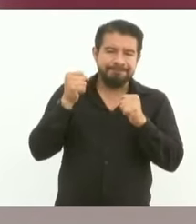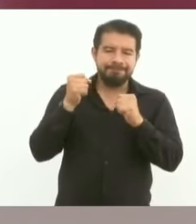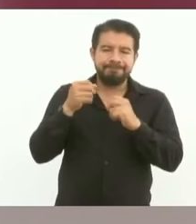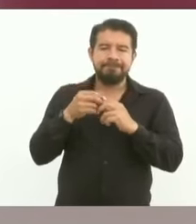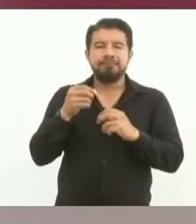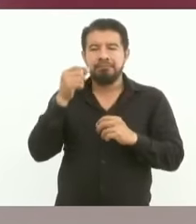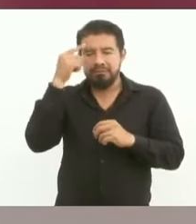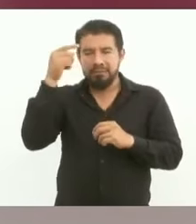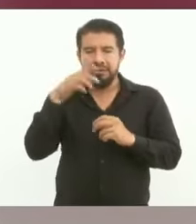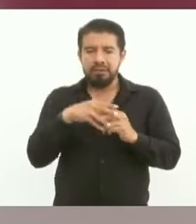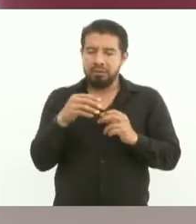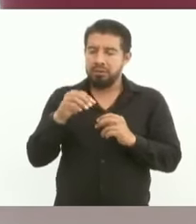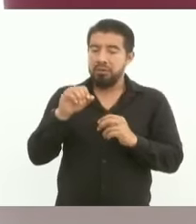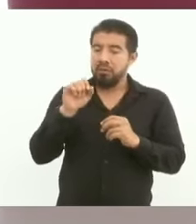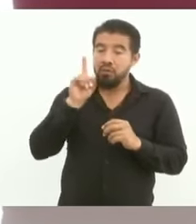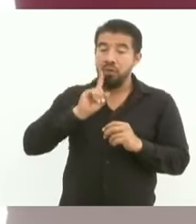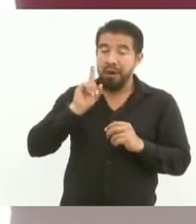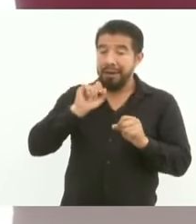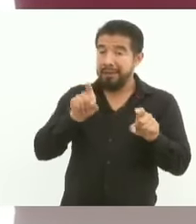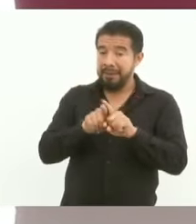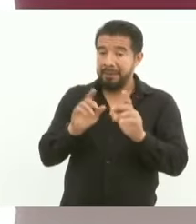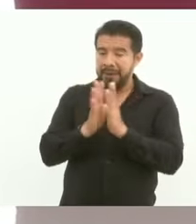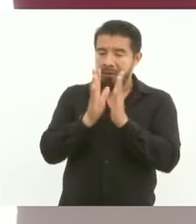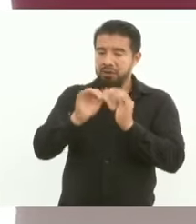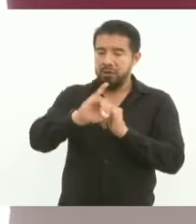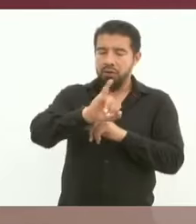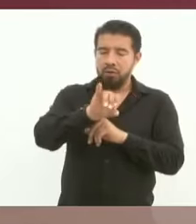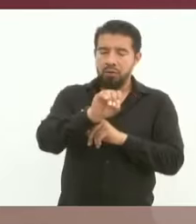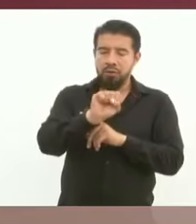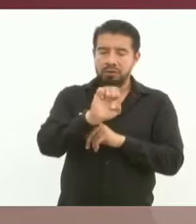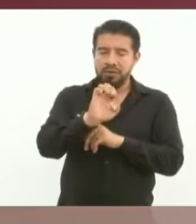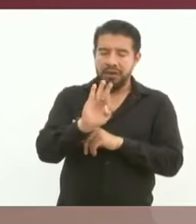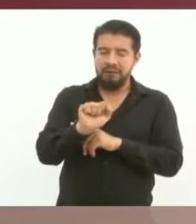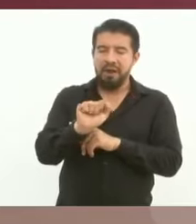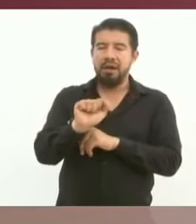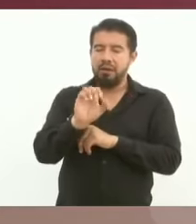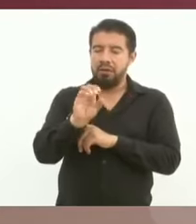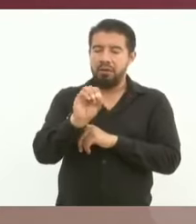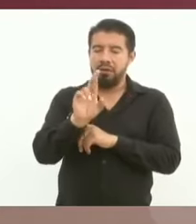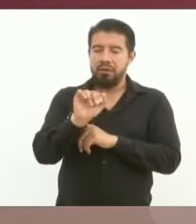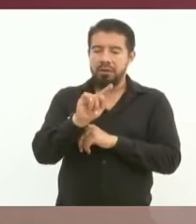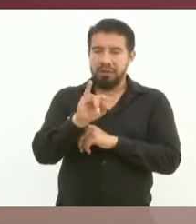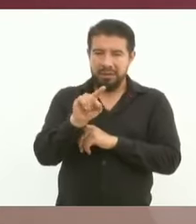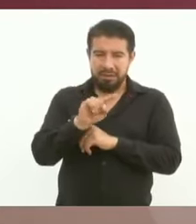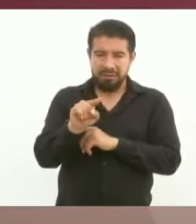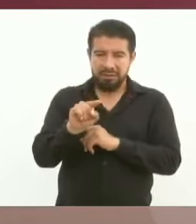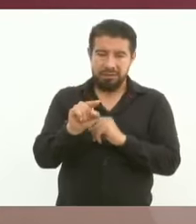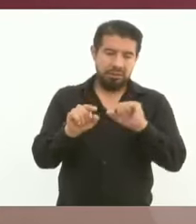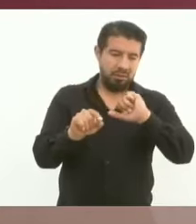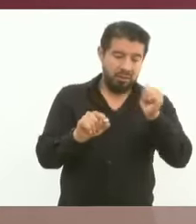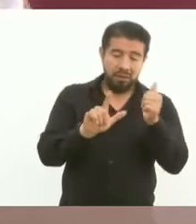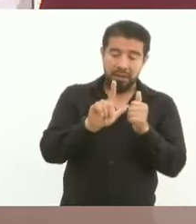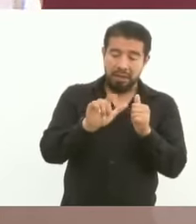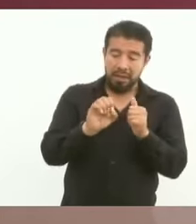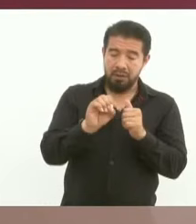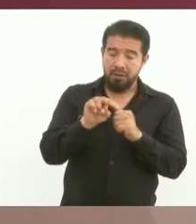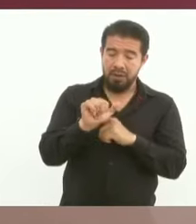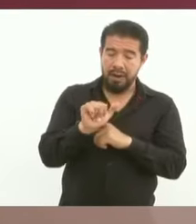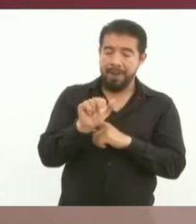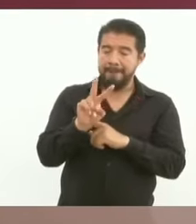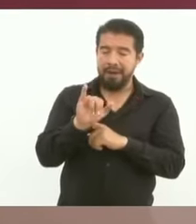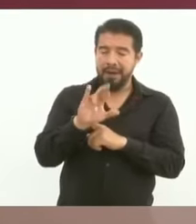participaron mujeres, Josefa Ortiz de Domínguez, Leona Vicario. Se logró la independencia, pero el primer